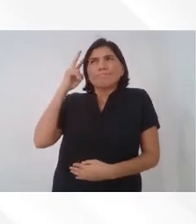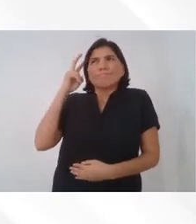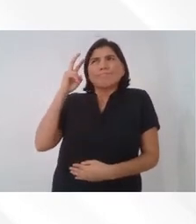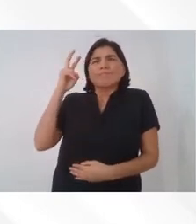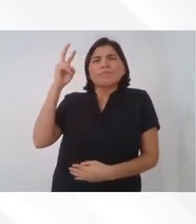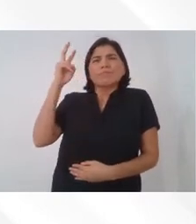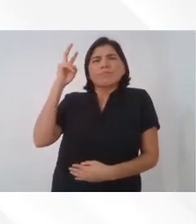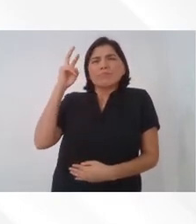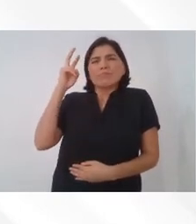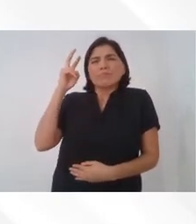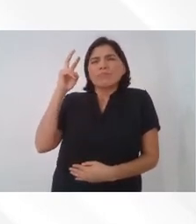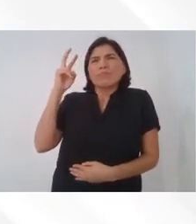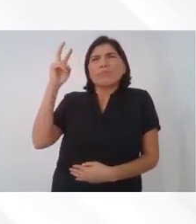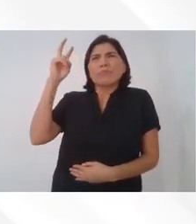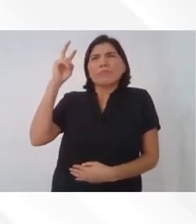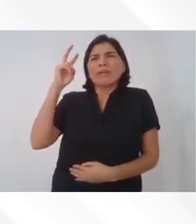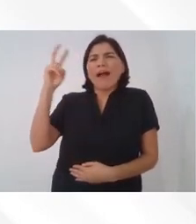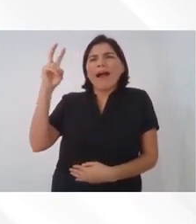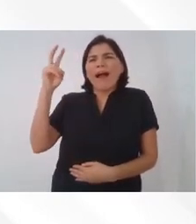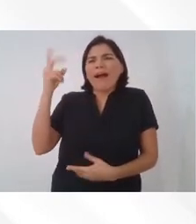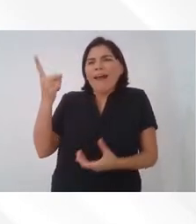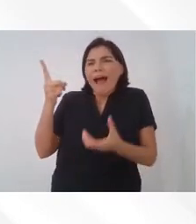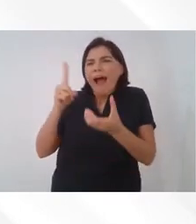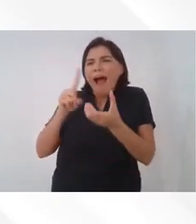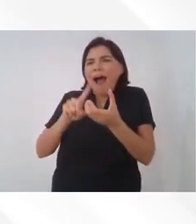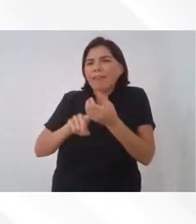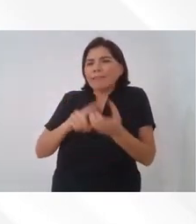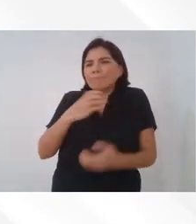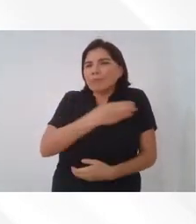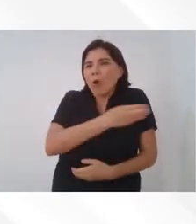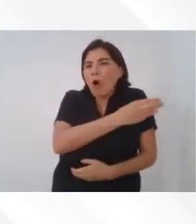de trigos. Párense frente a él.